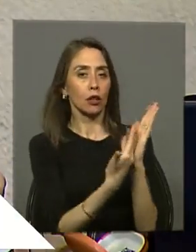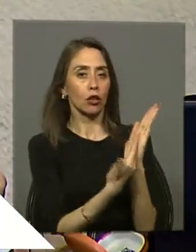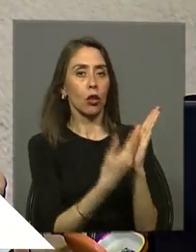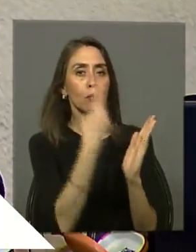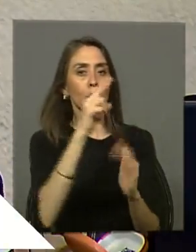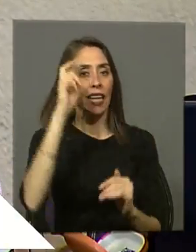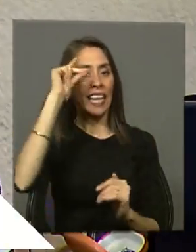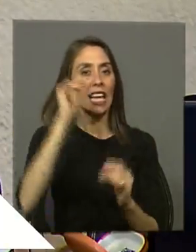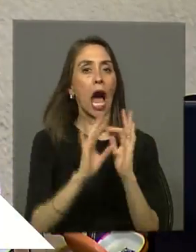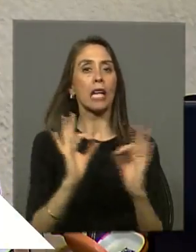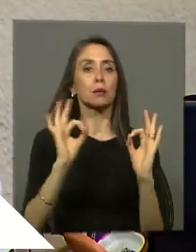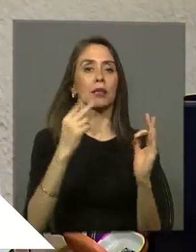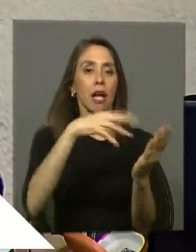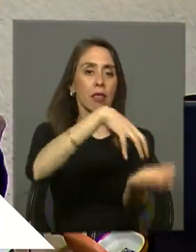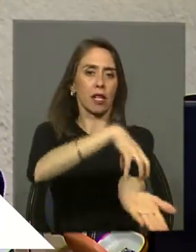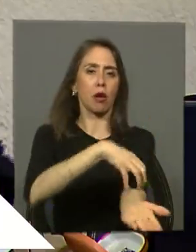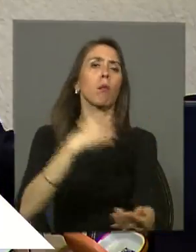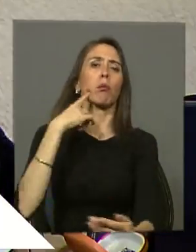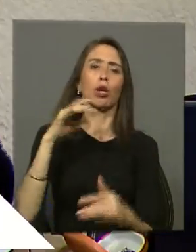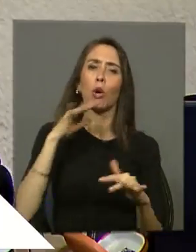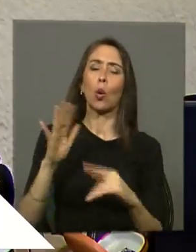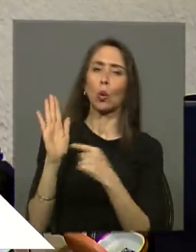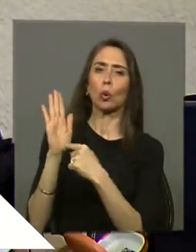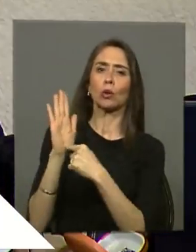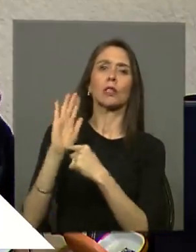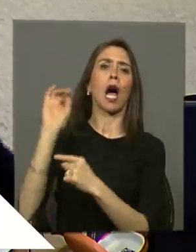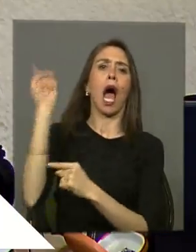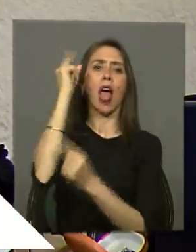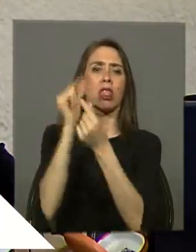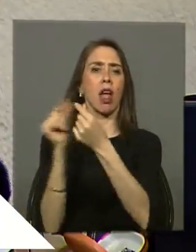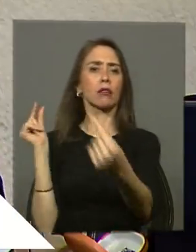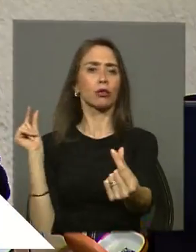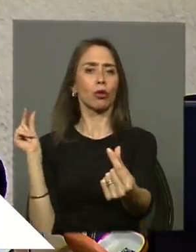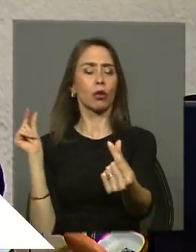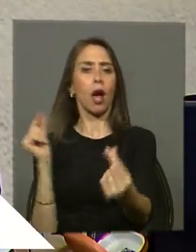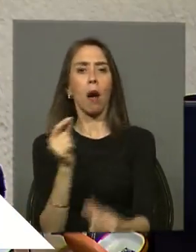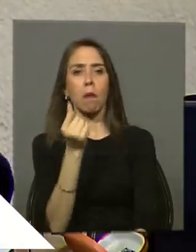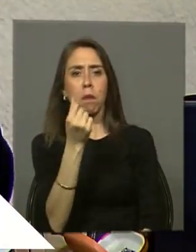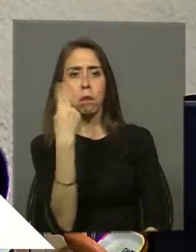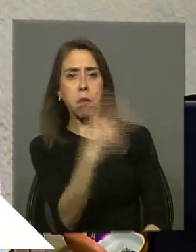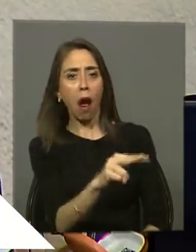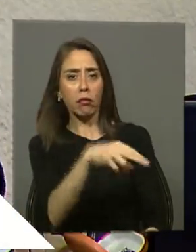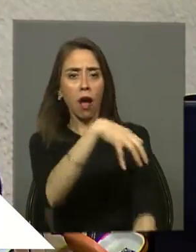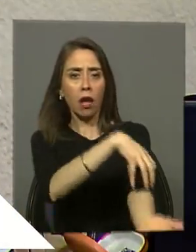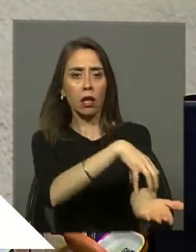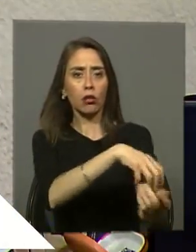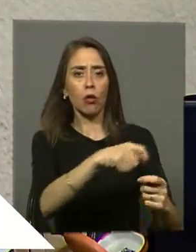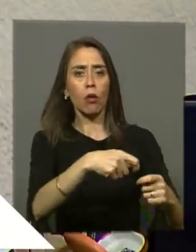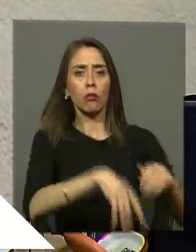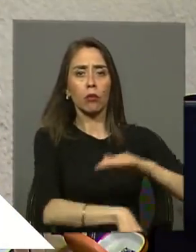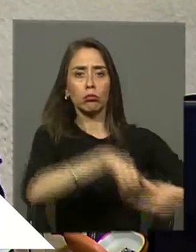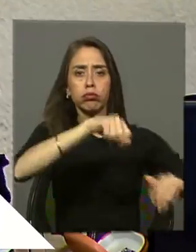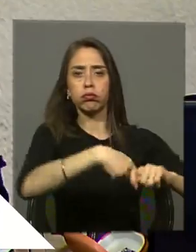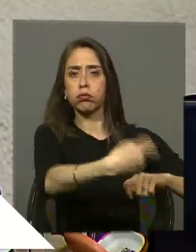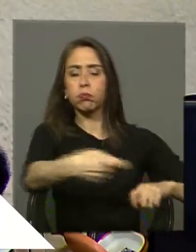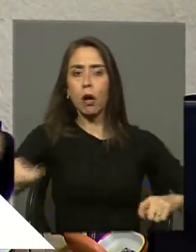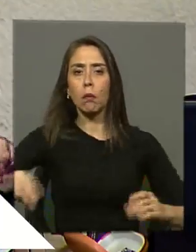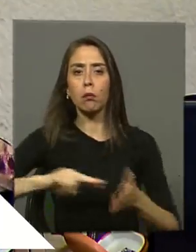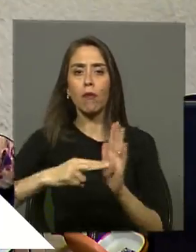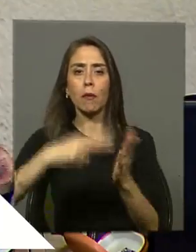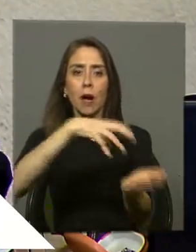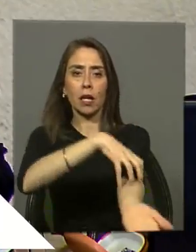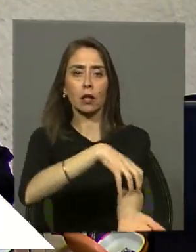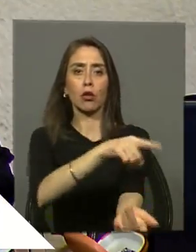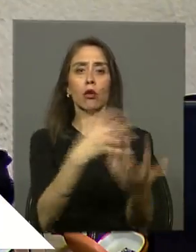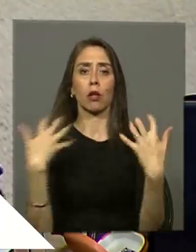regionales? ¿por qué tenemos que usar instrumentos nacionales para recursos que son regionales y para problemas que son regionales? la región se